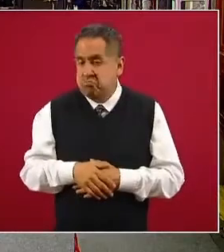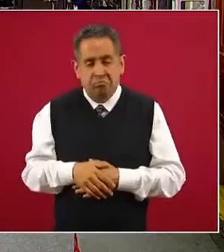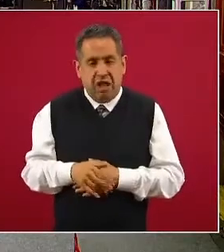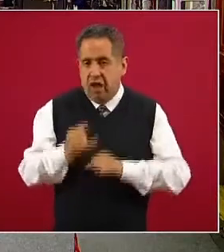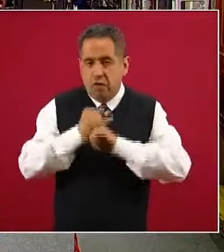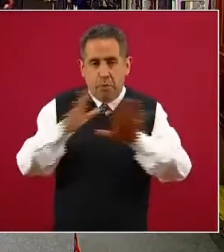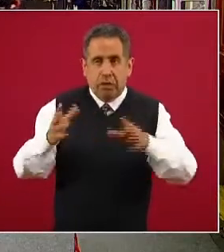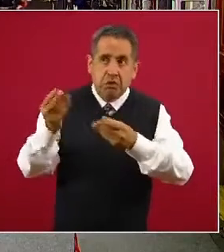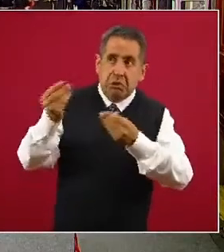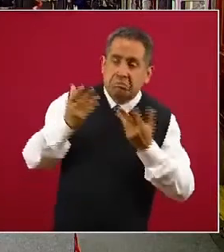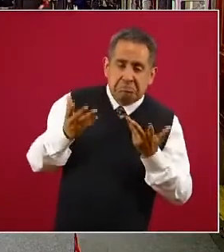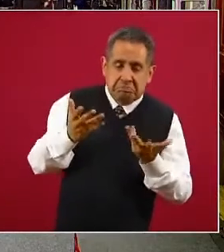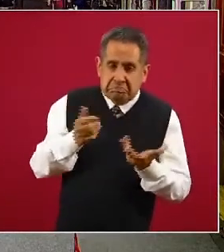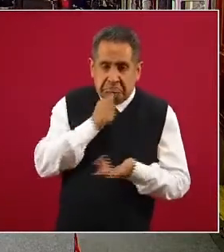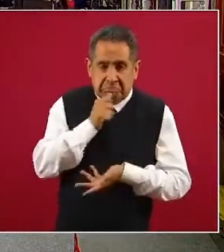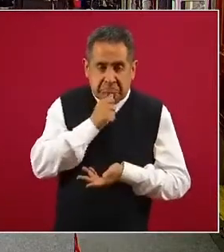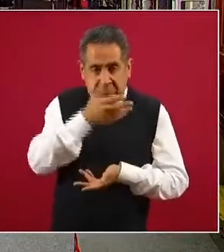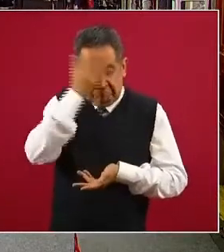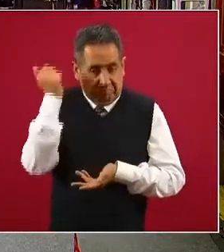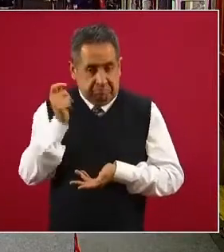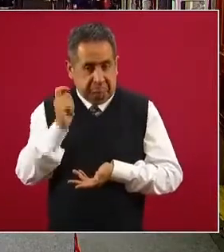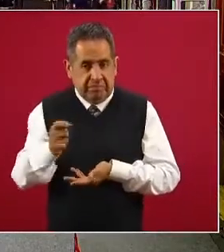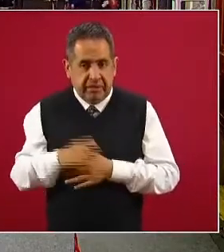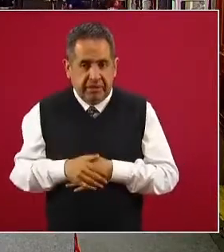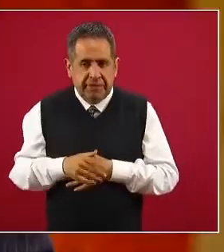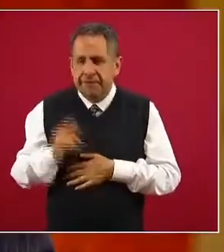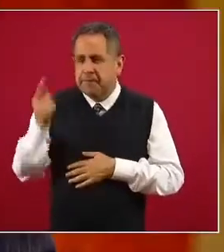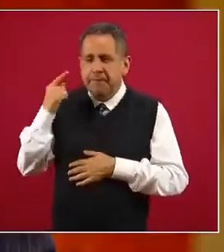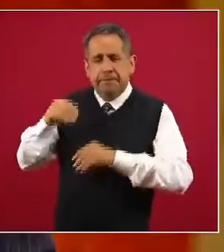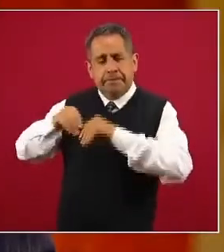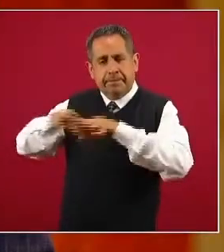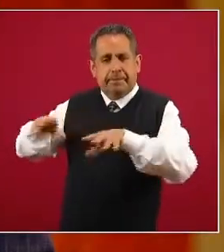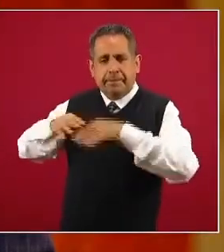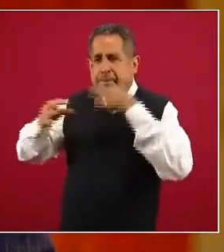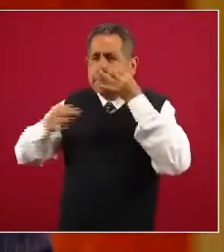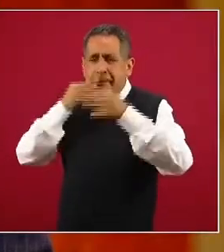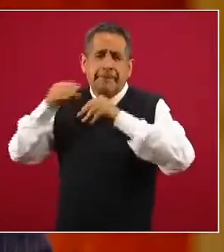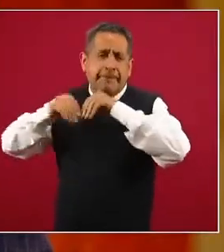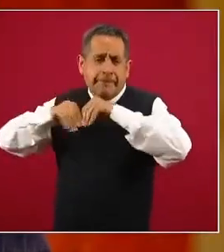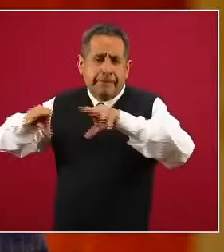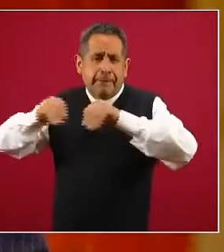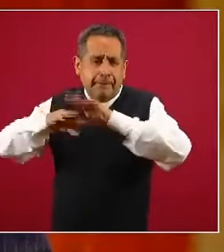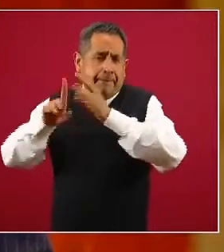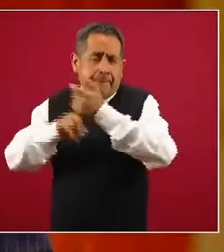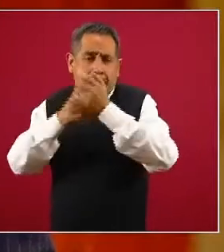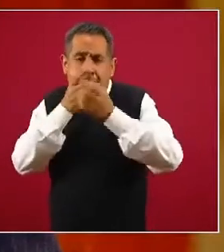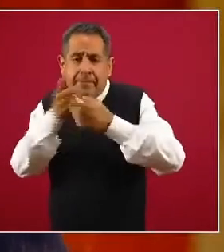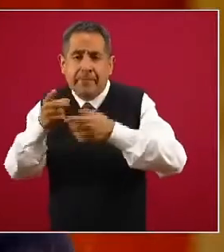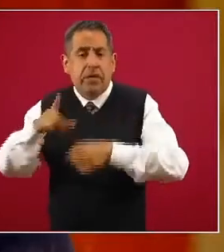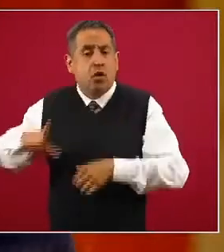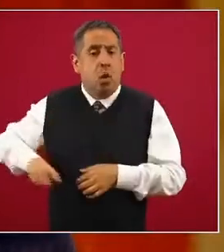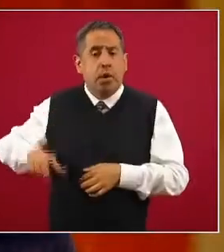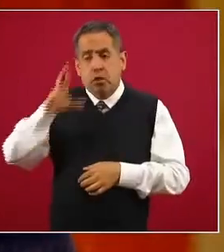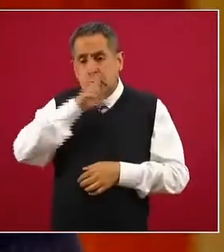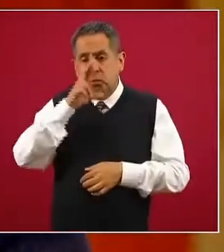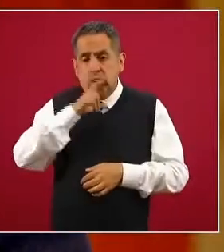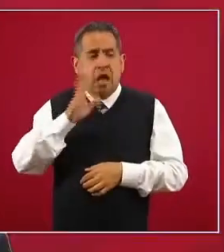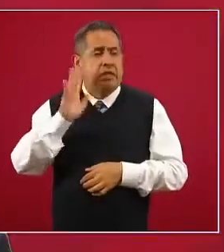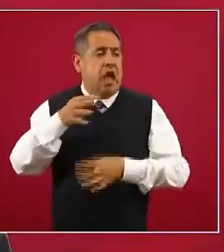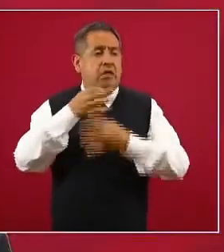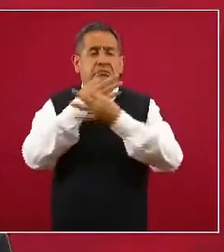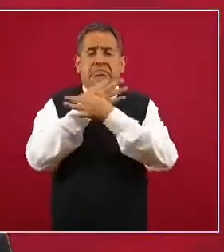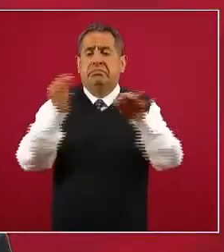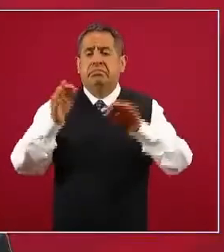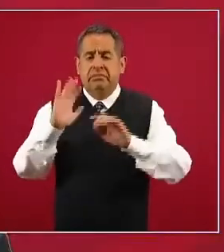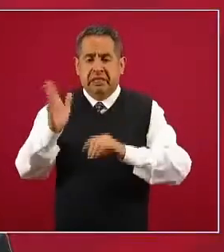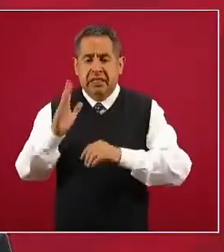información directa, solo sabemos que, como se presentó en algunos medios de información, el gobierno ruso comunicó